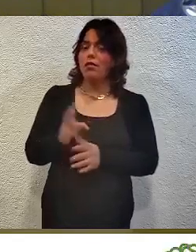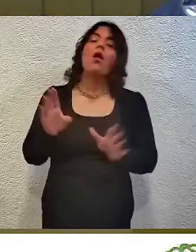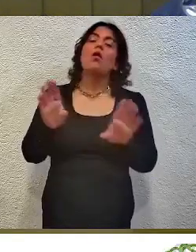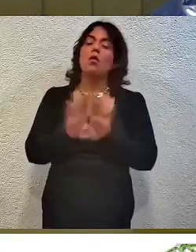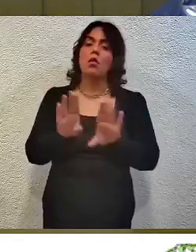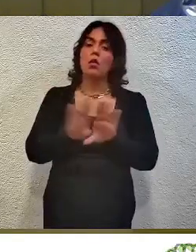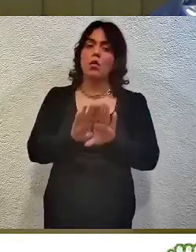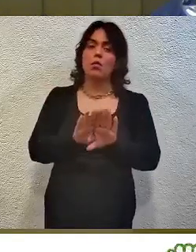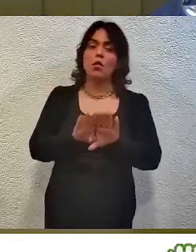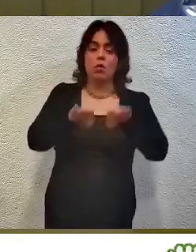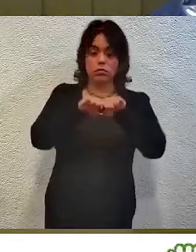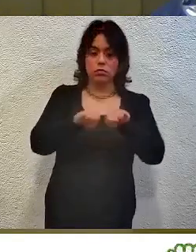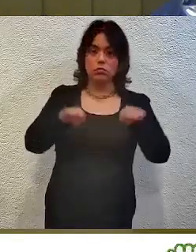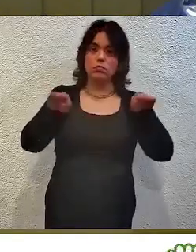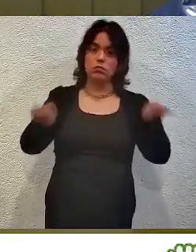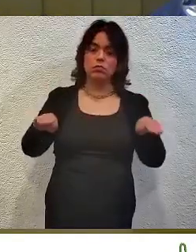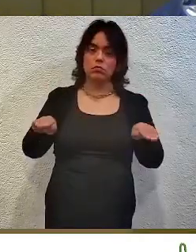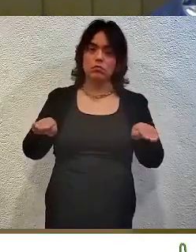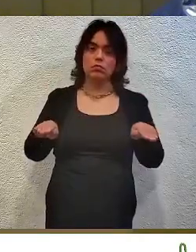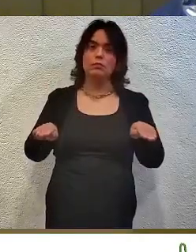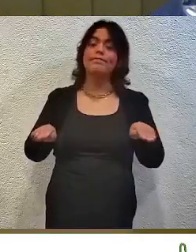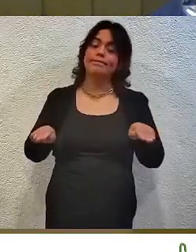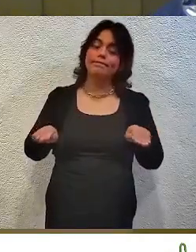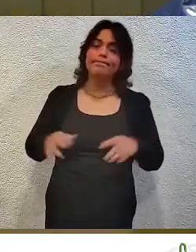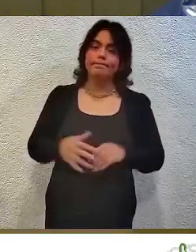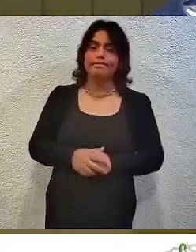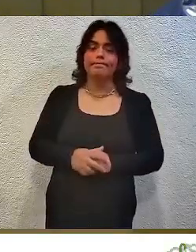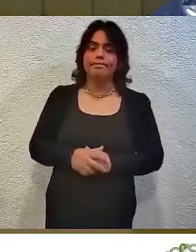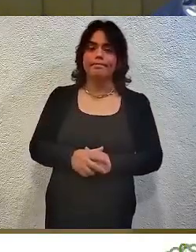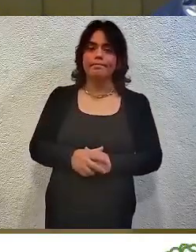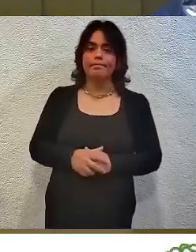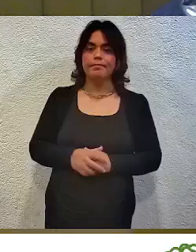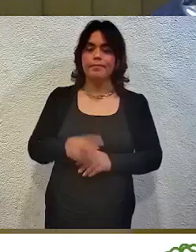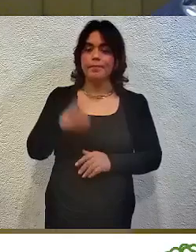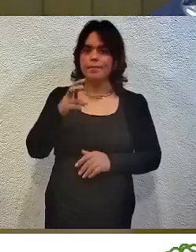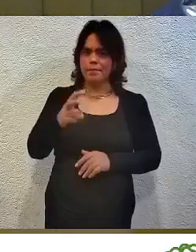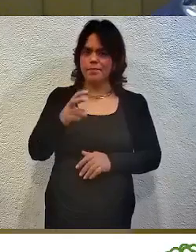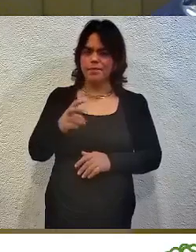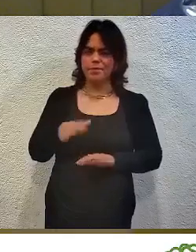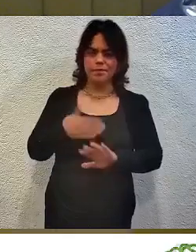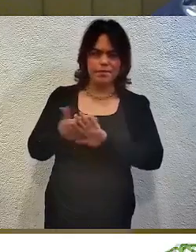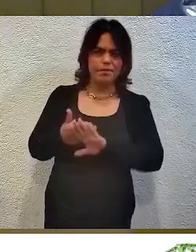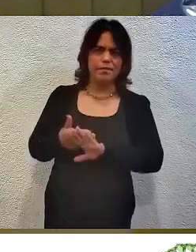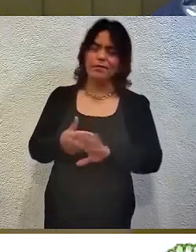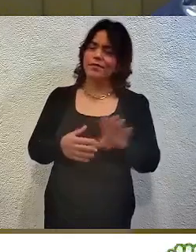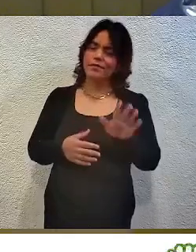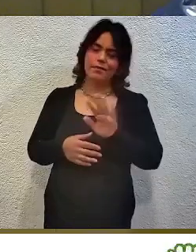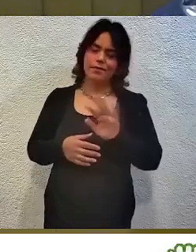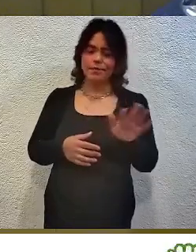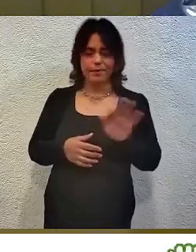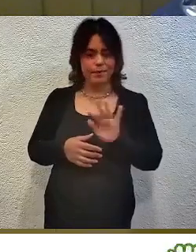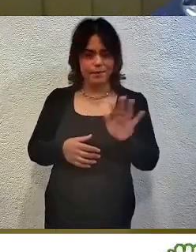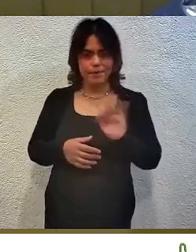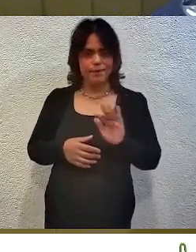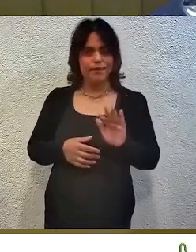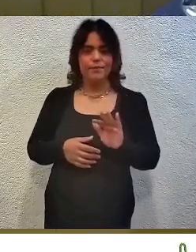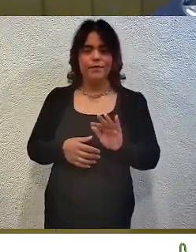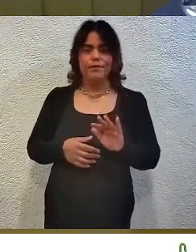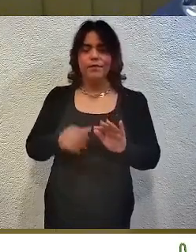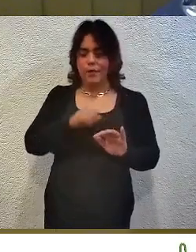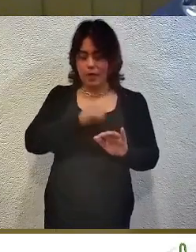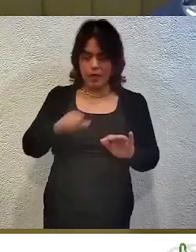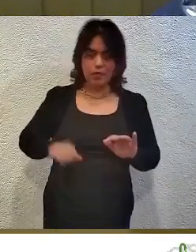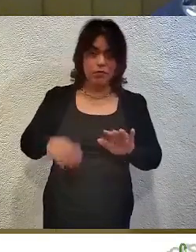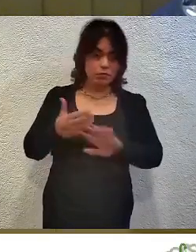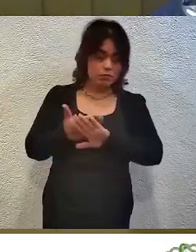proporcional, ¿no? Y entonces, fuera de que haya existido un perjuicio al erario, al patrimonio del